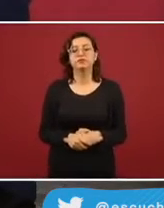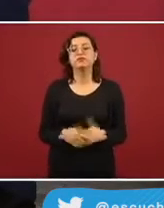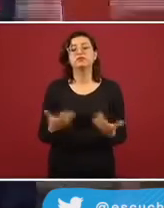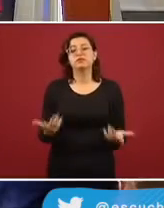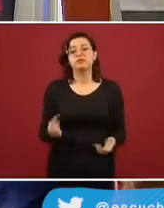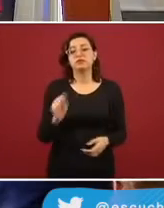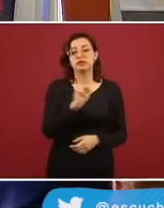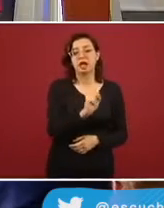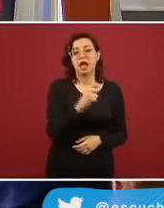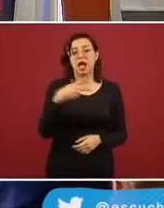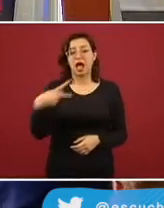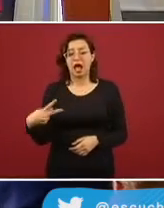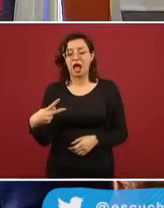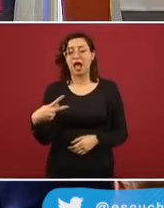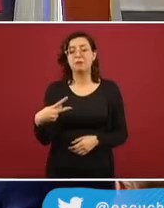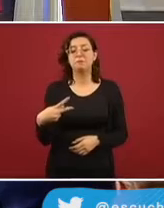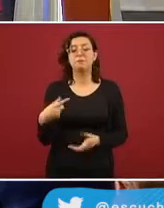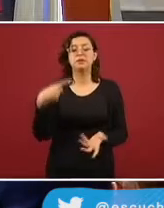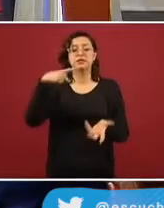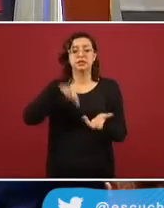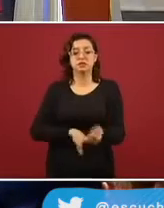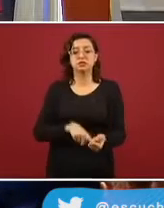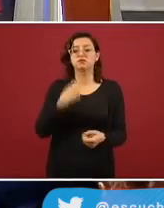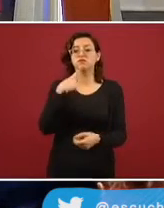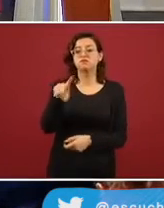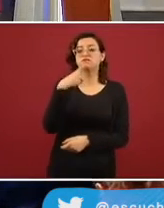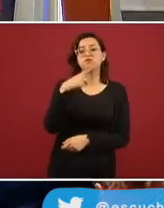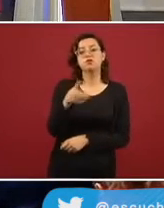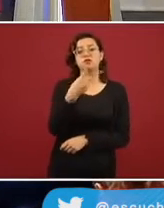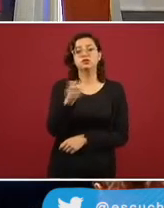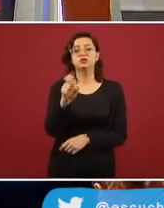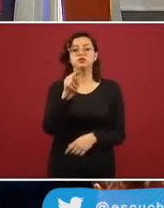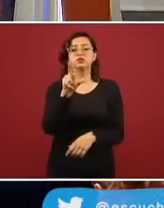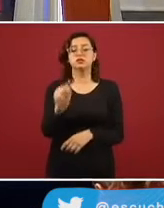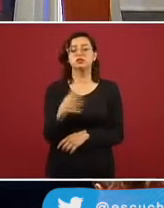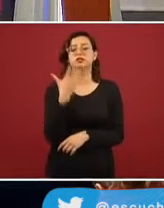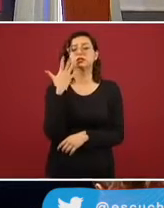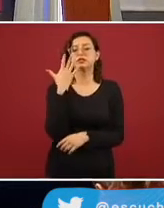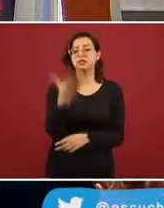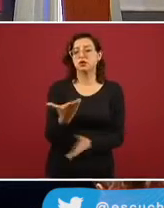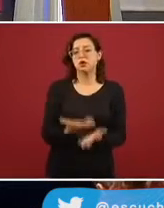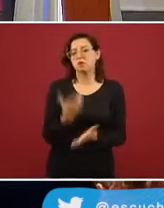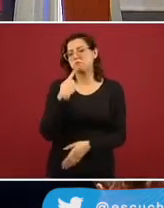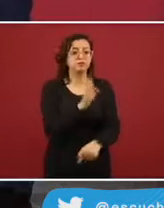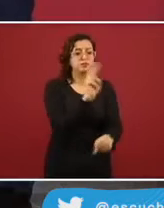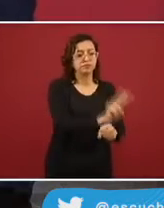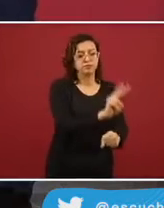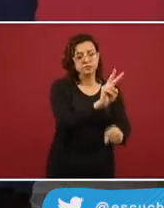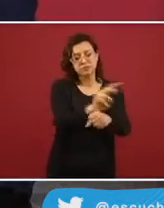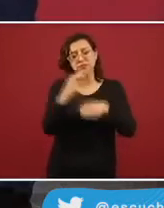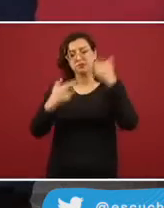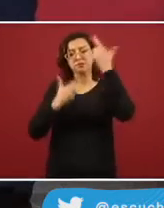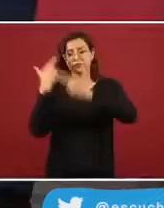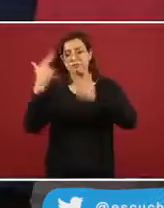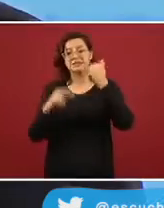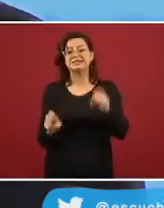15.19, gasolina premium marca ExxonMobil a 16.67, diésel marca ExxonMobil